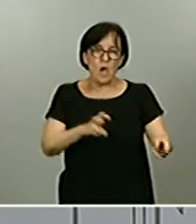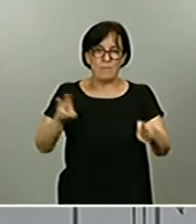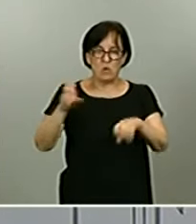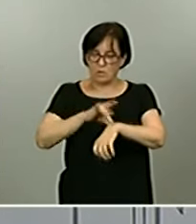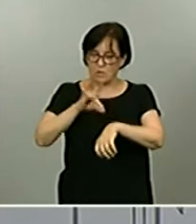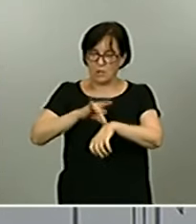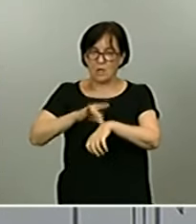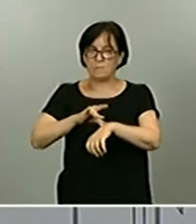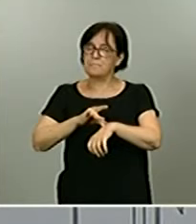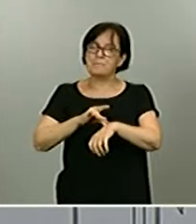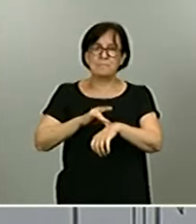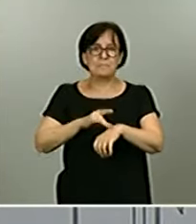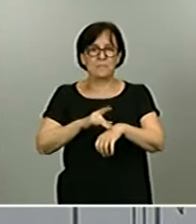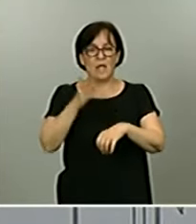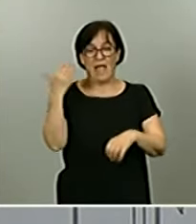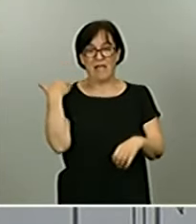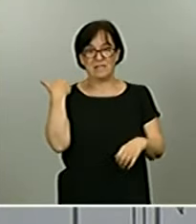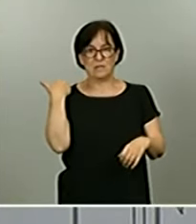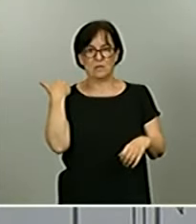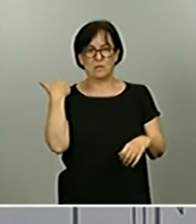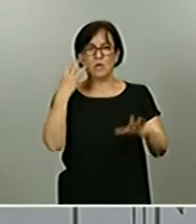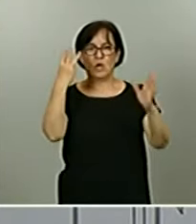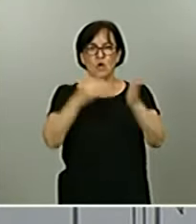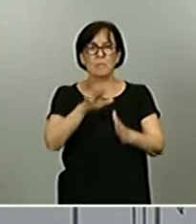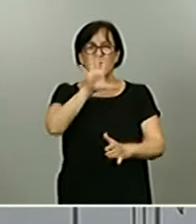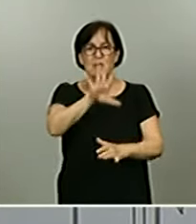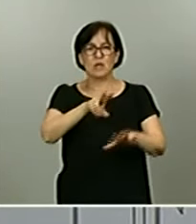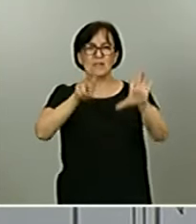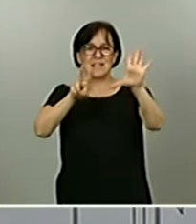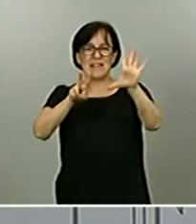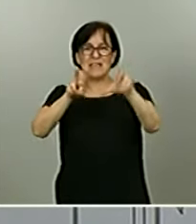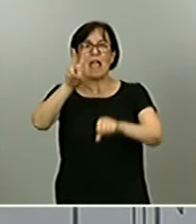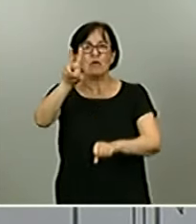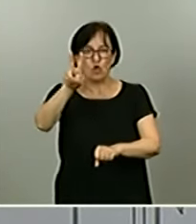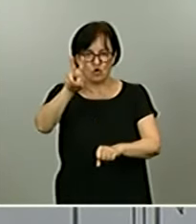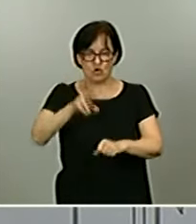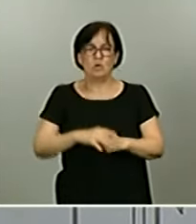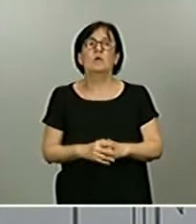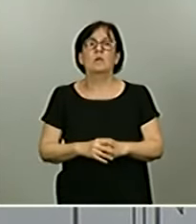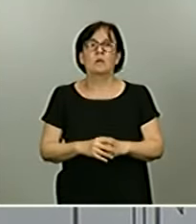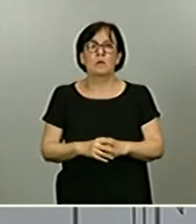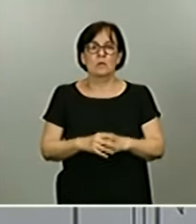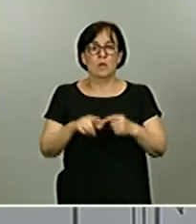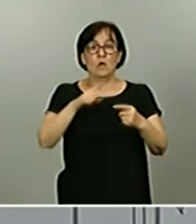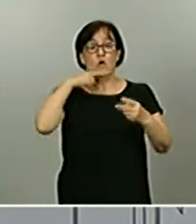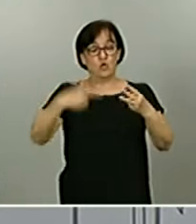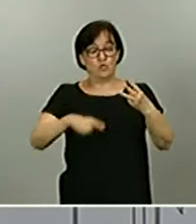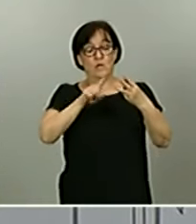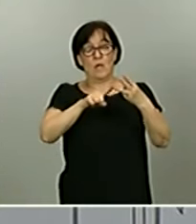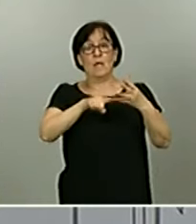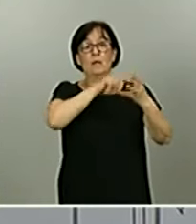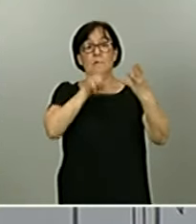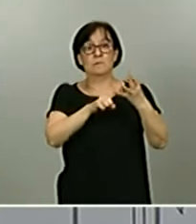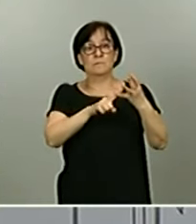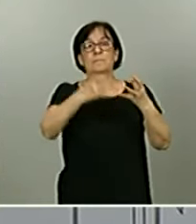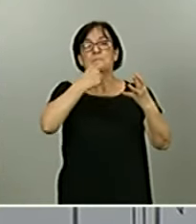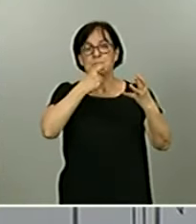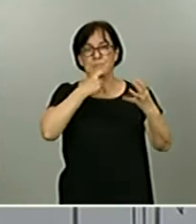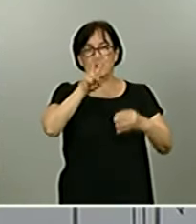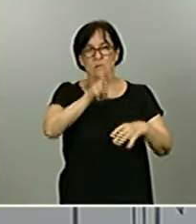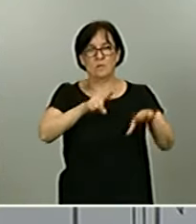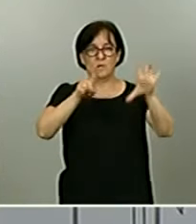En el día de ayer fueron 8.572 casos. Detrás de Rusia está Reino Unido con 269.000